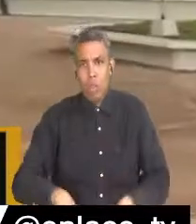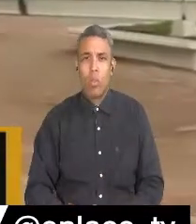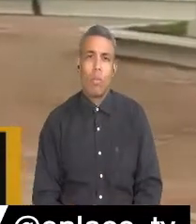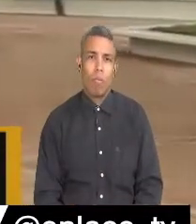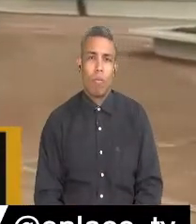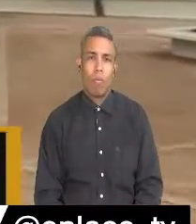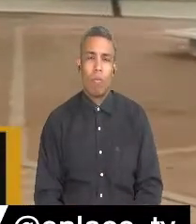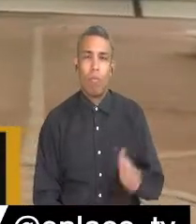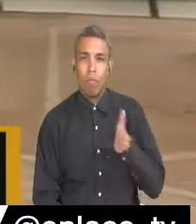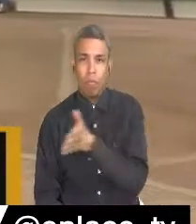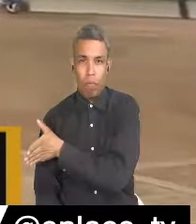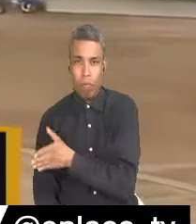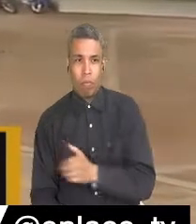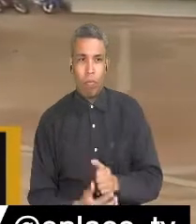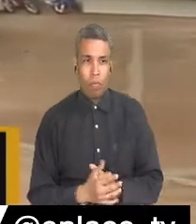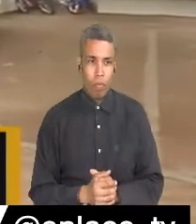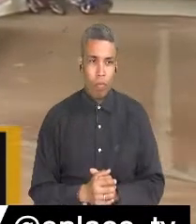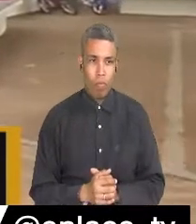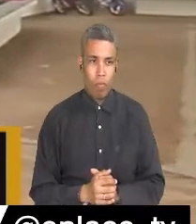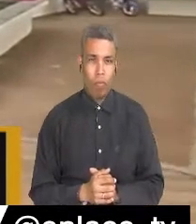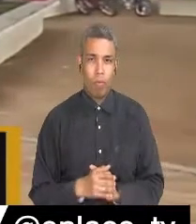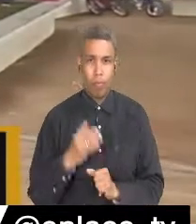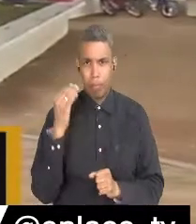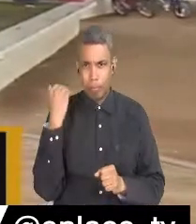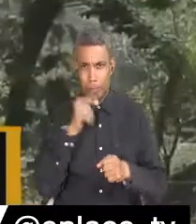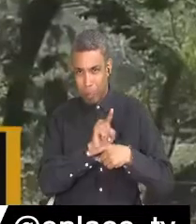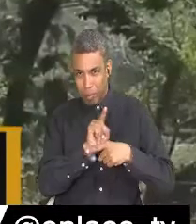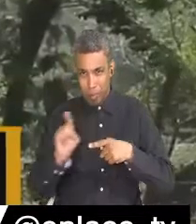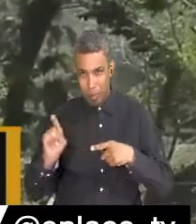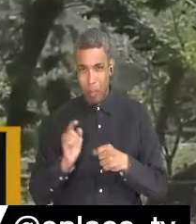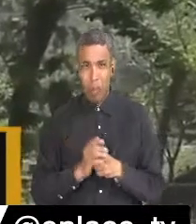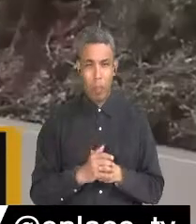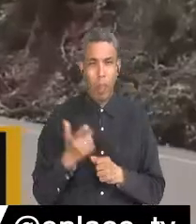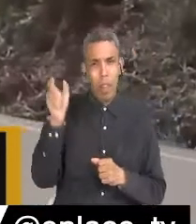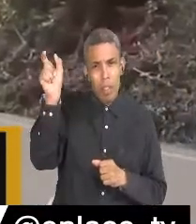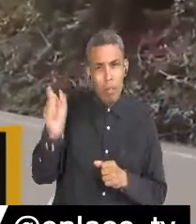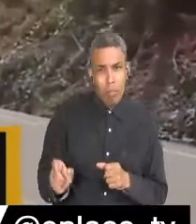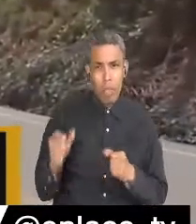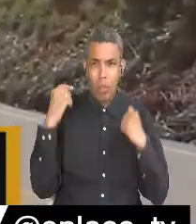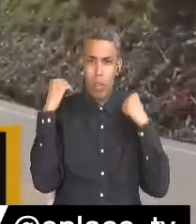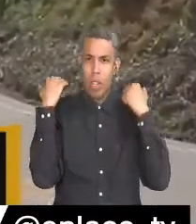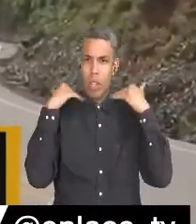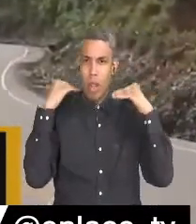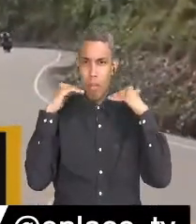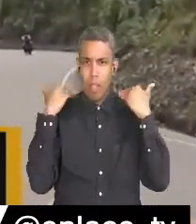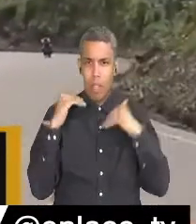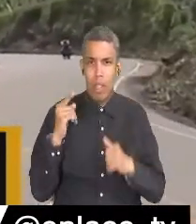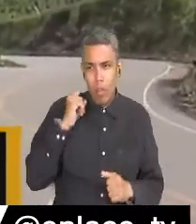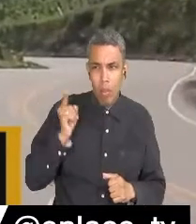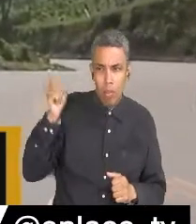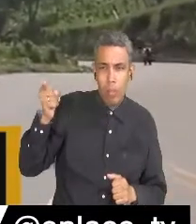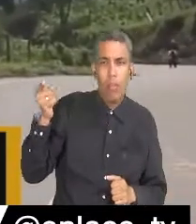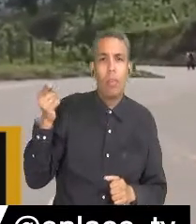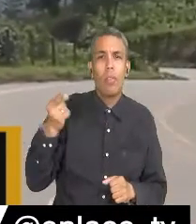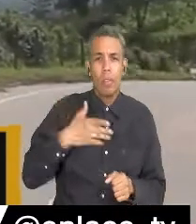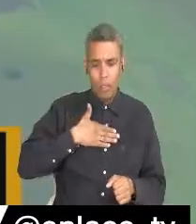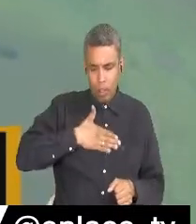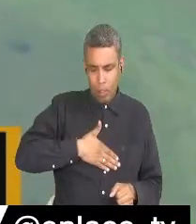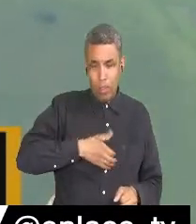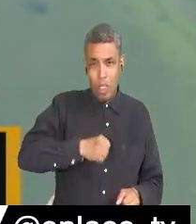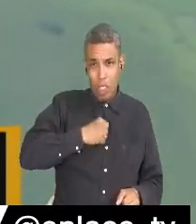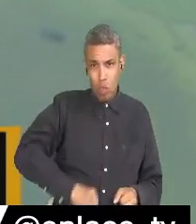Luego de las denuncias que a principio de semana se conocieron sobre la muerte de un campesino en medio de operaciones militares adelantadas en el sur de Bolívar,